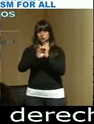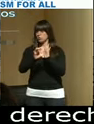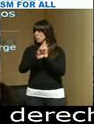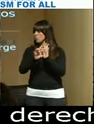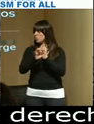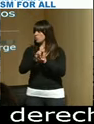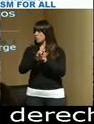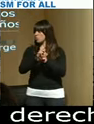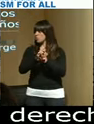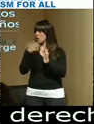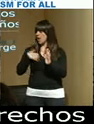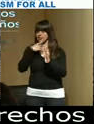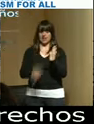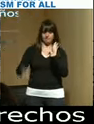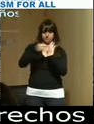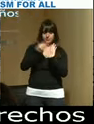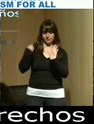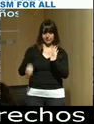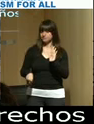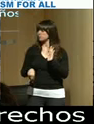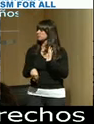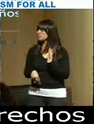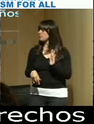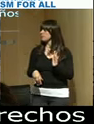argentina. Y que los que hicieron la